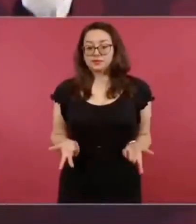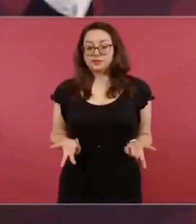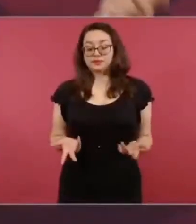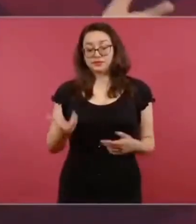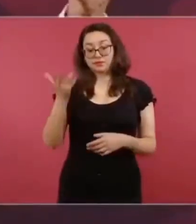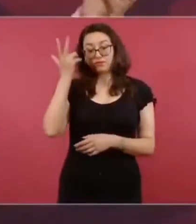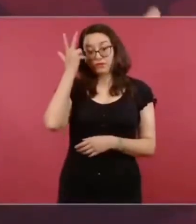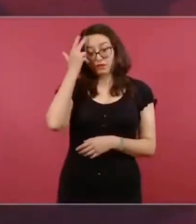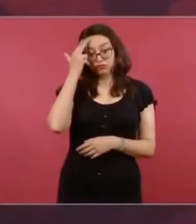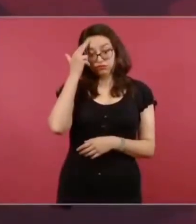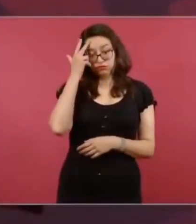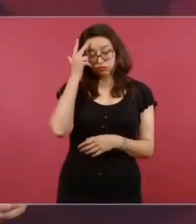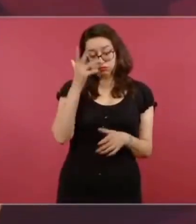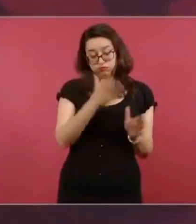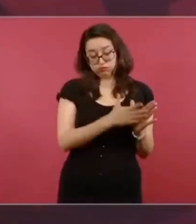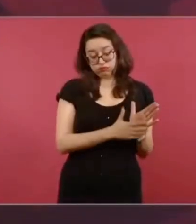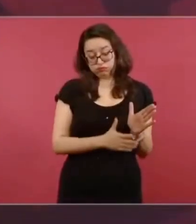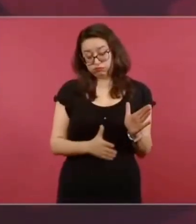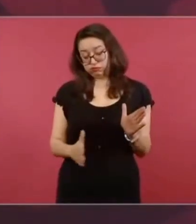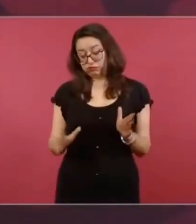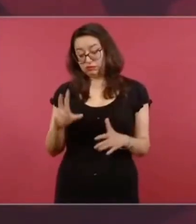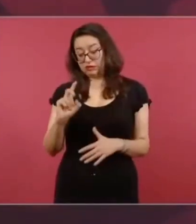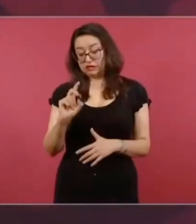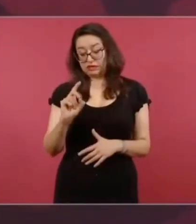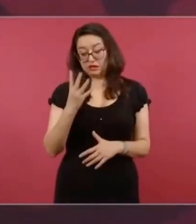revolución, sufragio efectivo, no reelección,